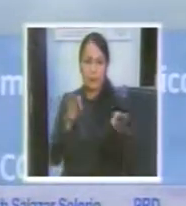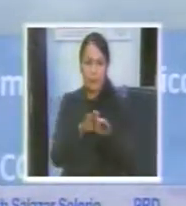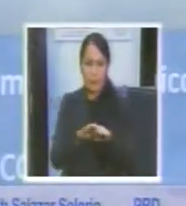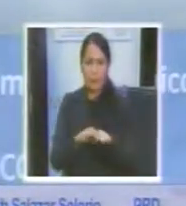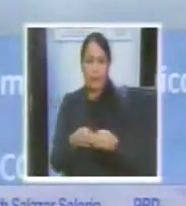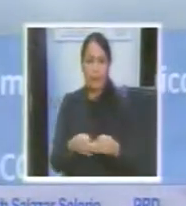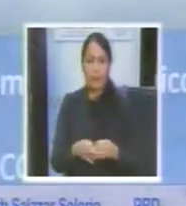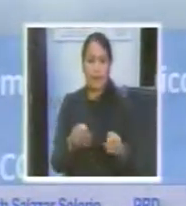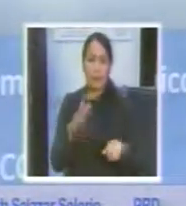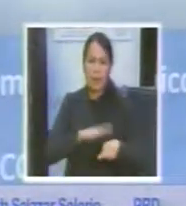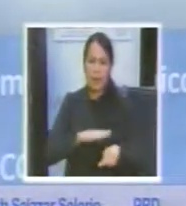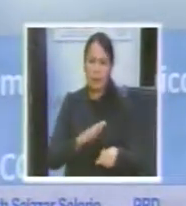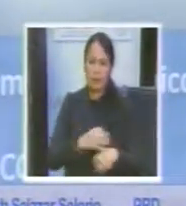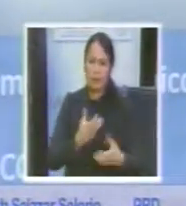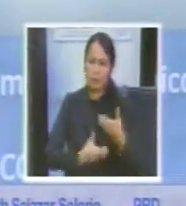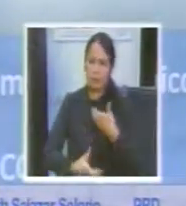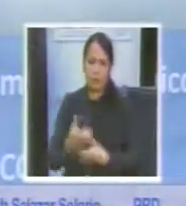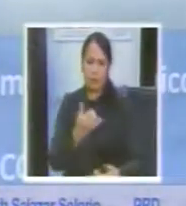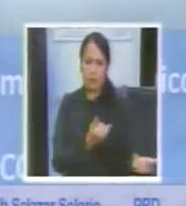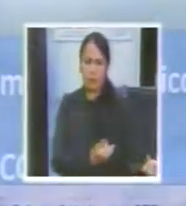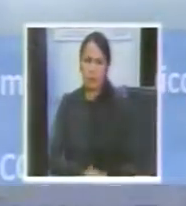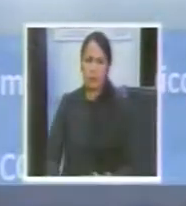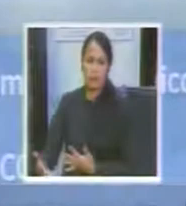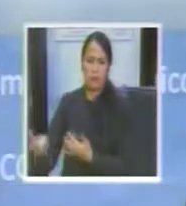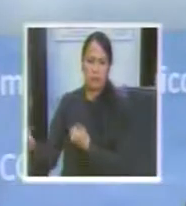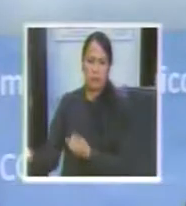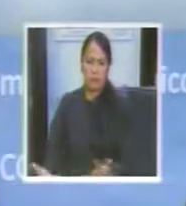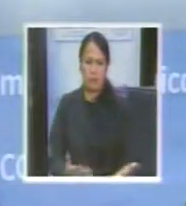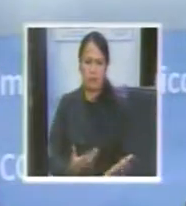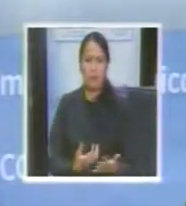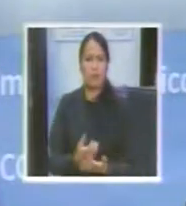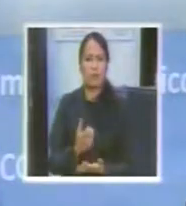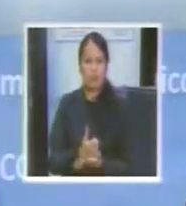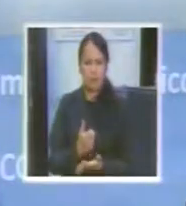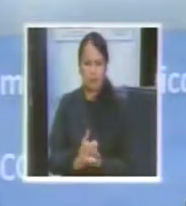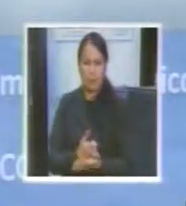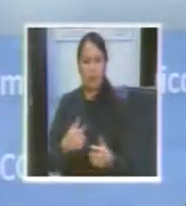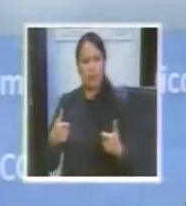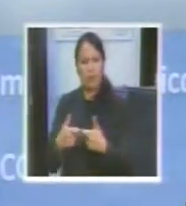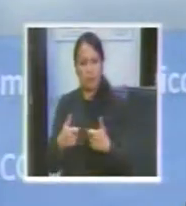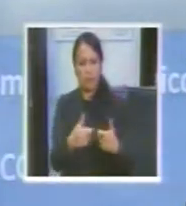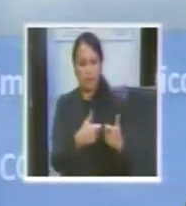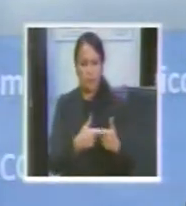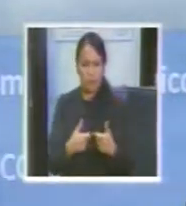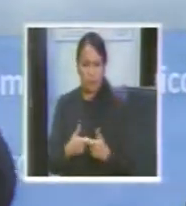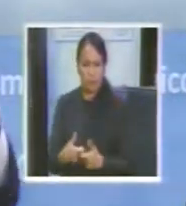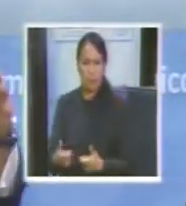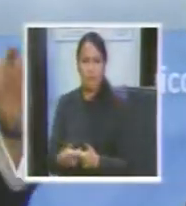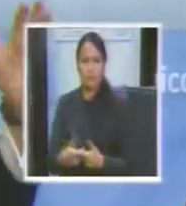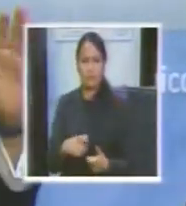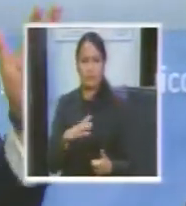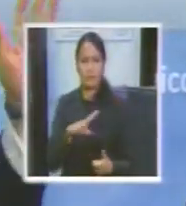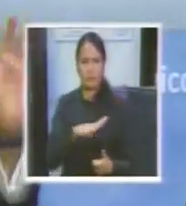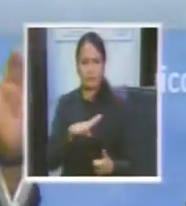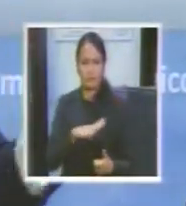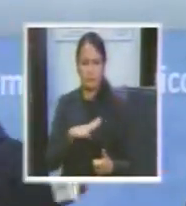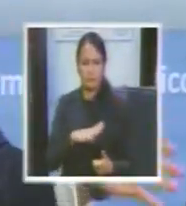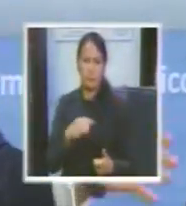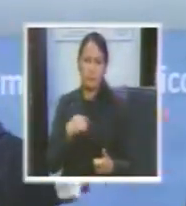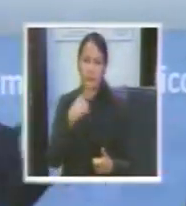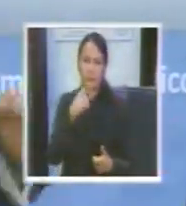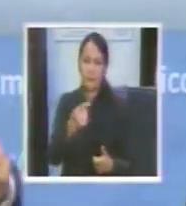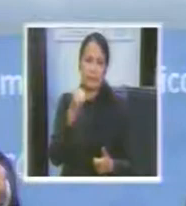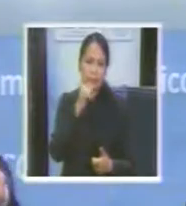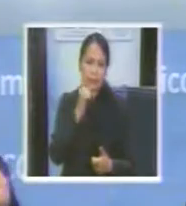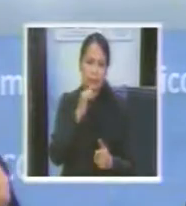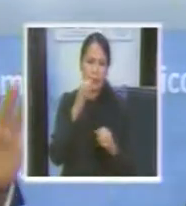poder explotar este potencial en materia económica. En materia de cooperación, ahí yo he dicho siempre, hay una noticia